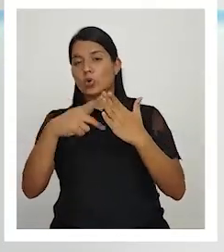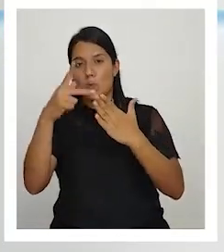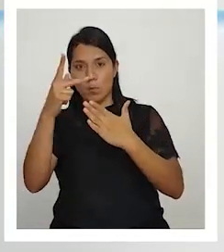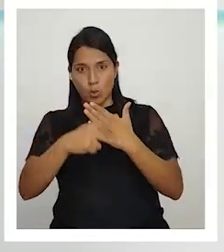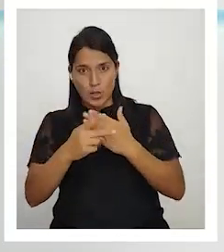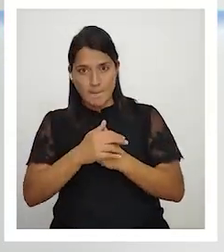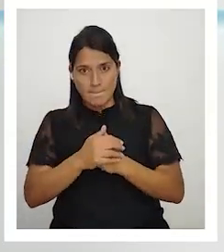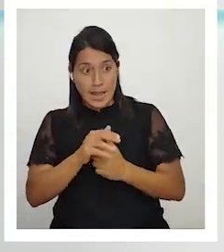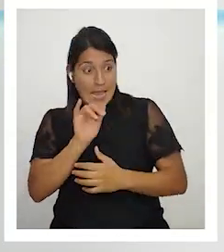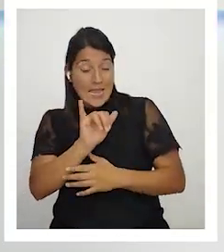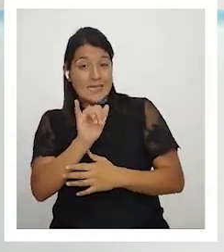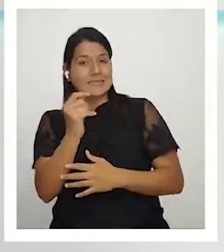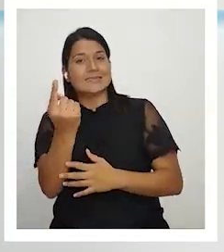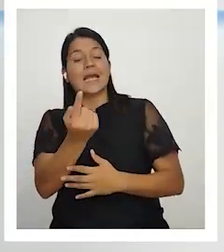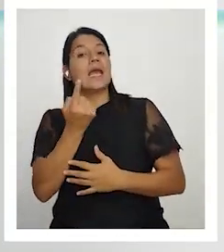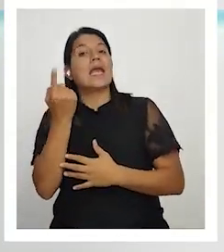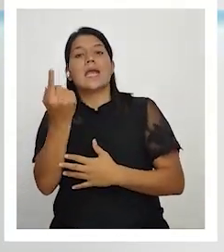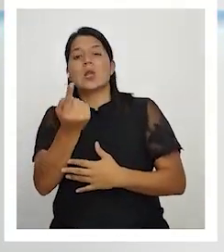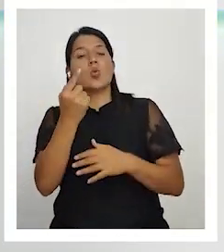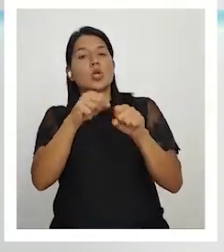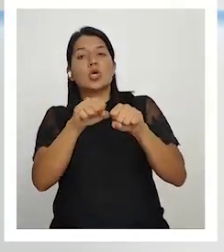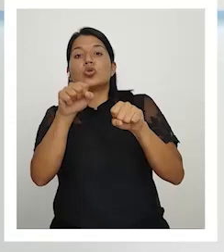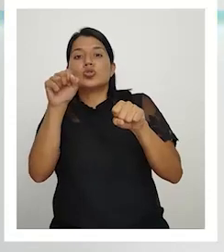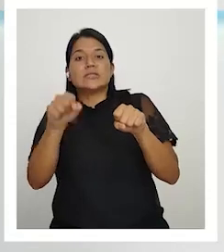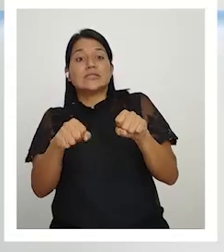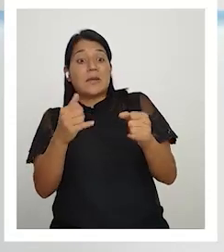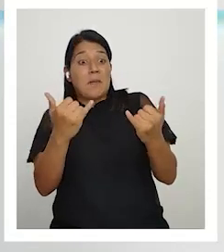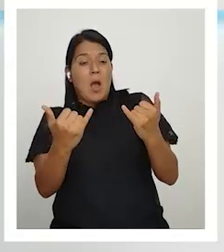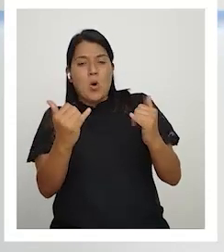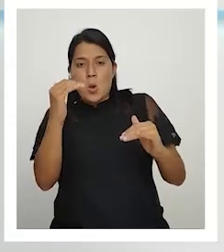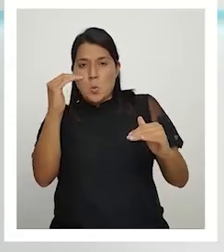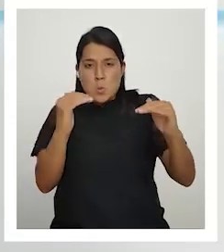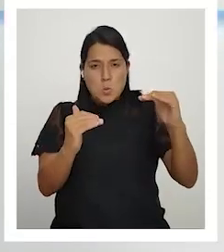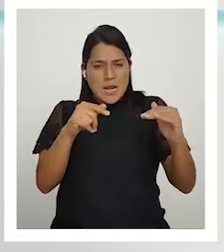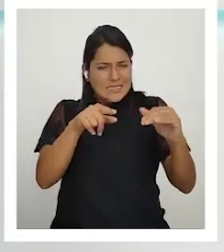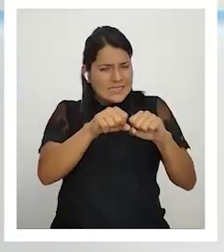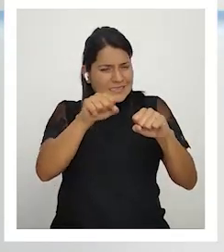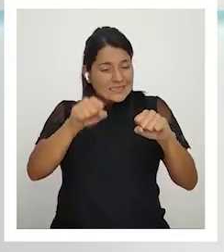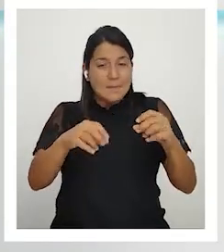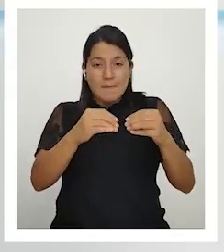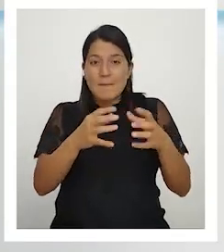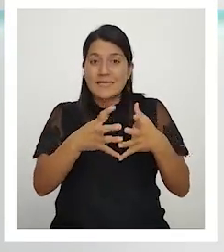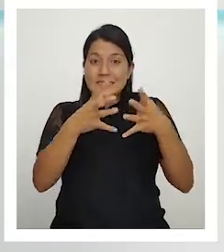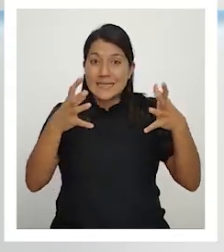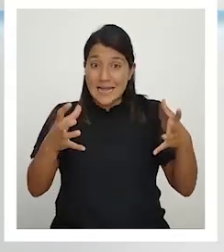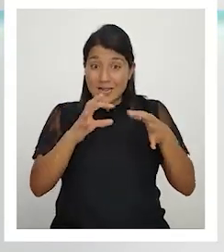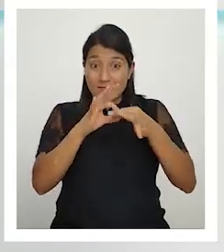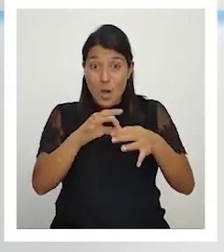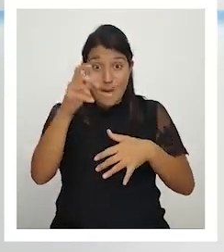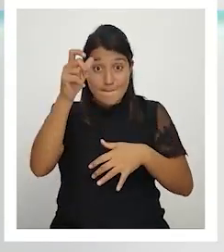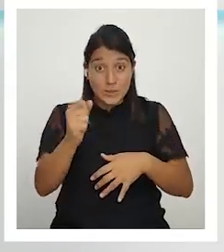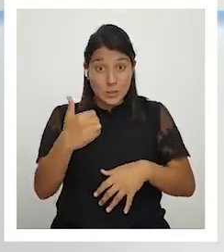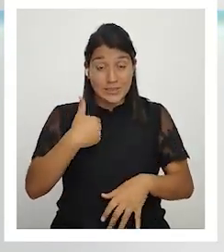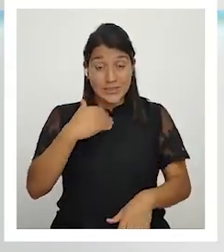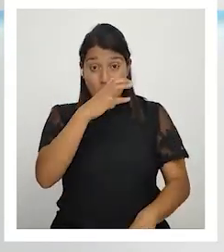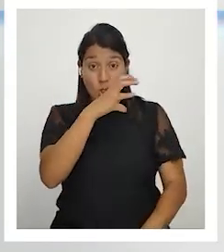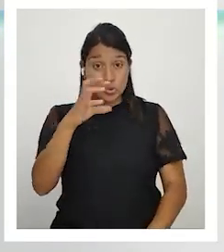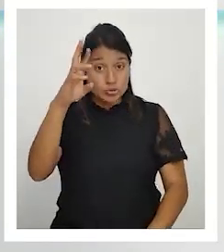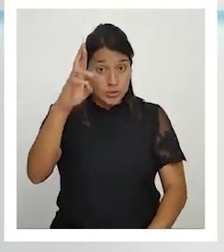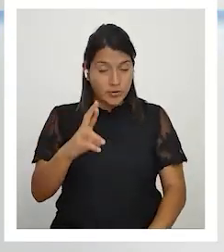único régimen que está actualmente equilibrado de este país, es el régimen más grande que tiene Costa Rica, ¿verdad? Entonces,